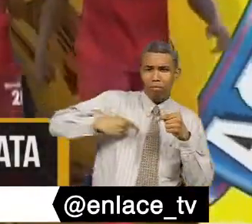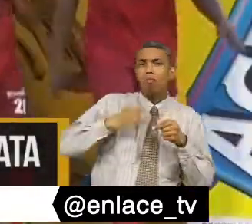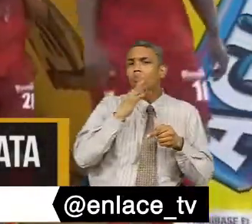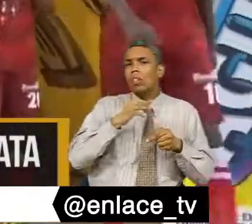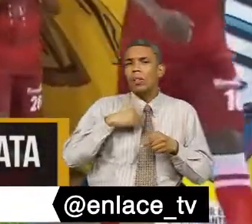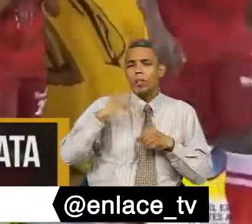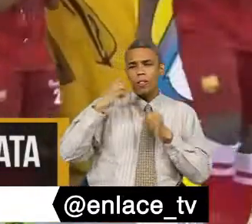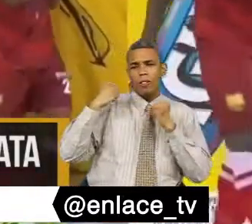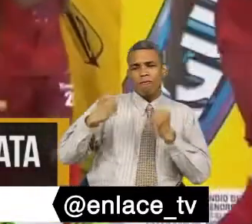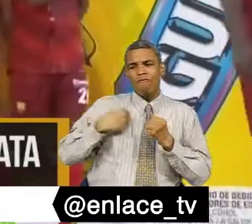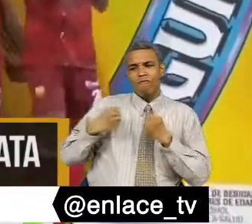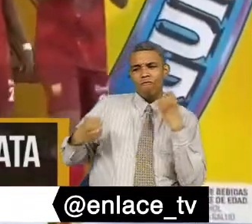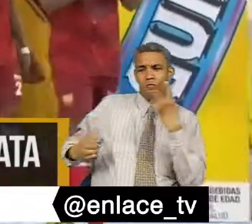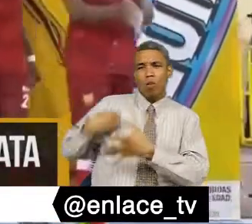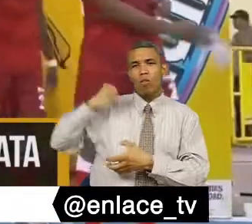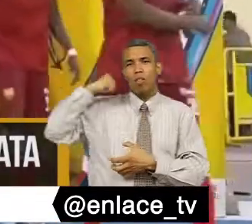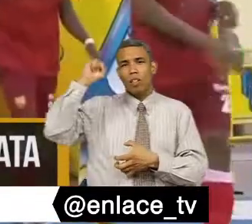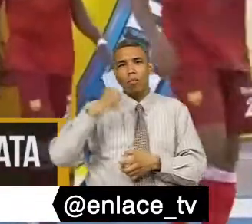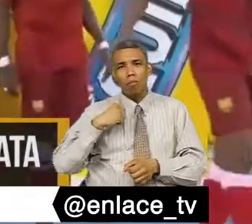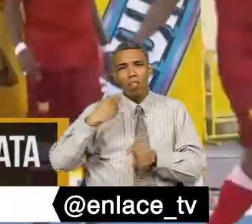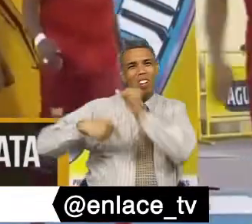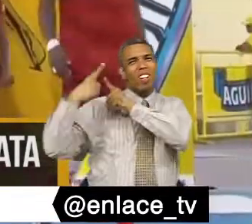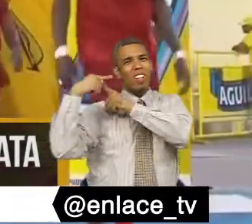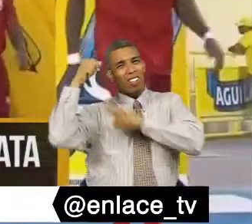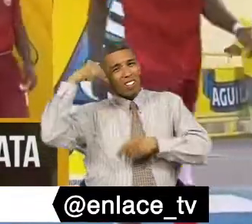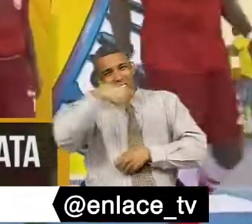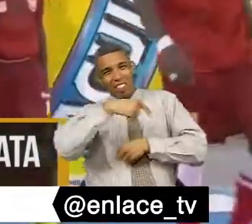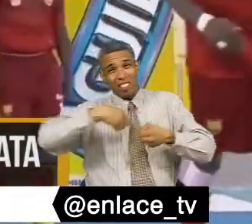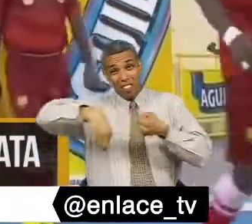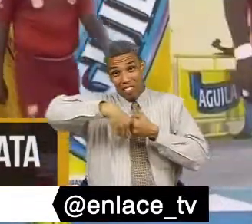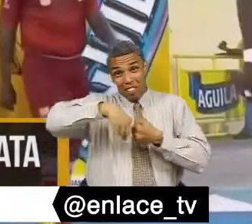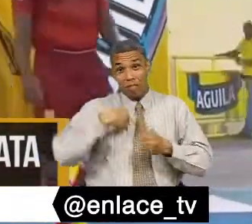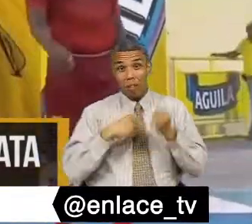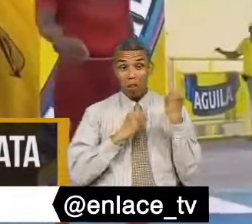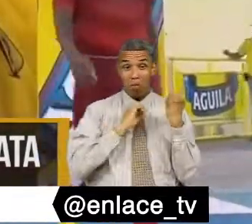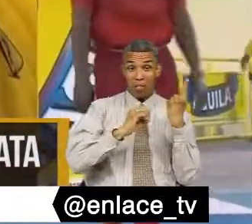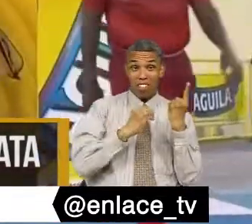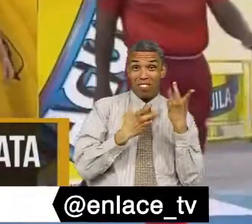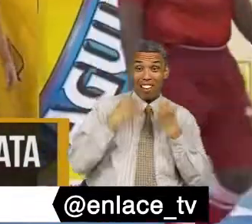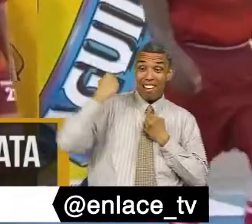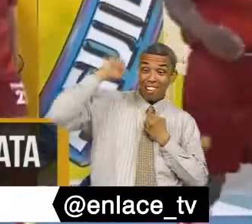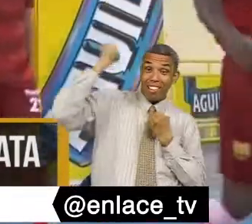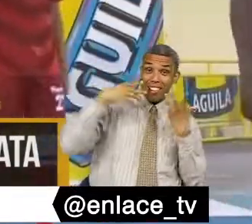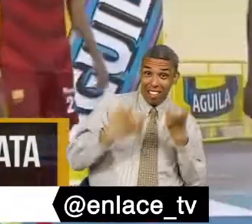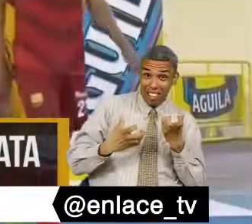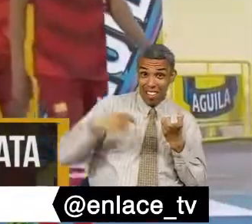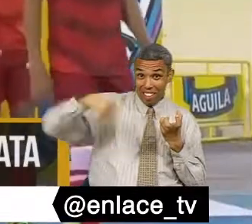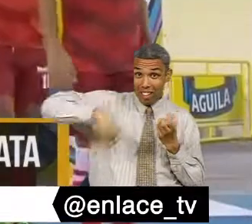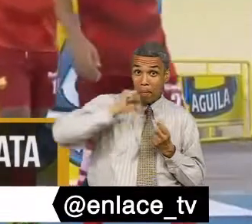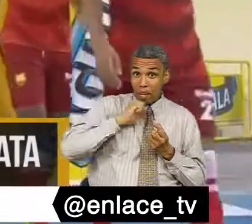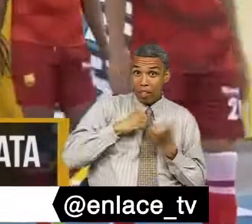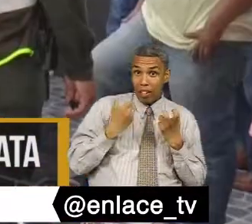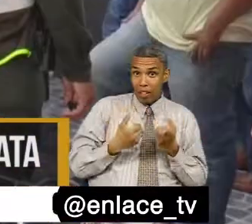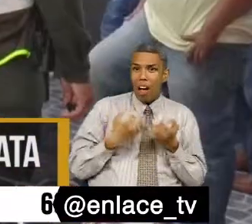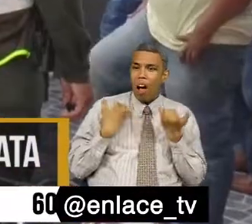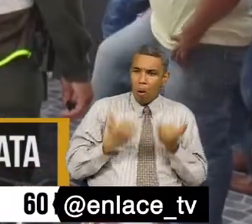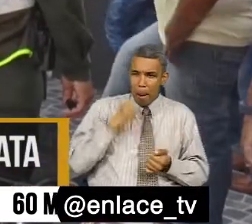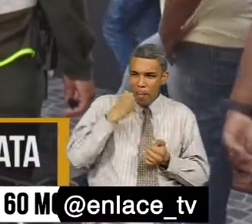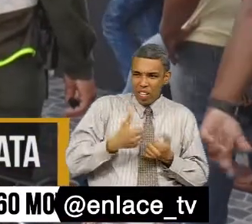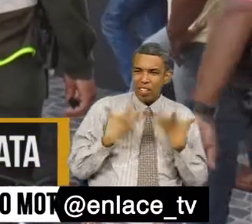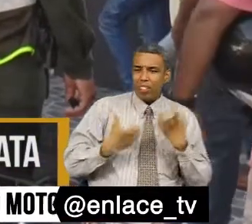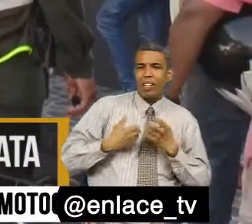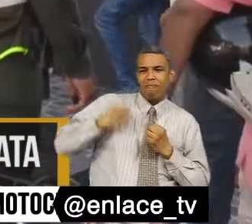pasado 6 de agosto contra Envigado Fútbol Club, a quien derrotó 1-0. Los dos únicos puntos de venta de boletería autorizados son